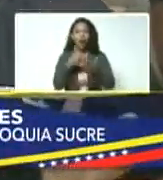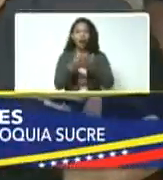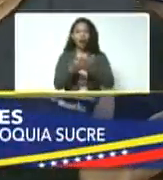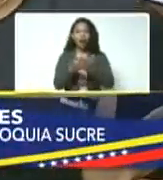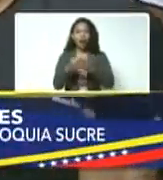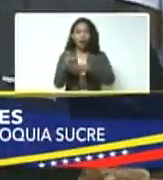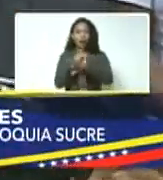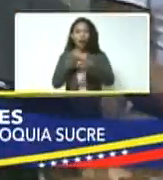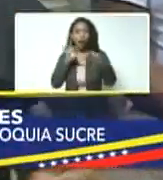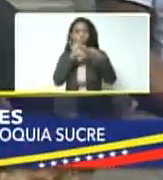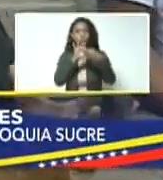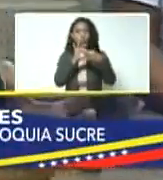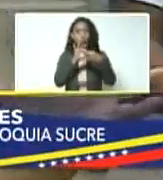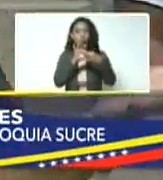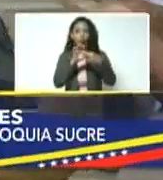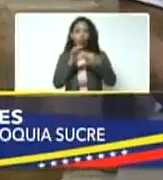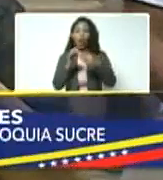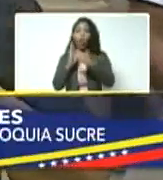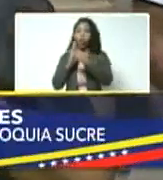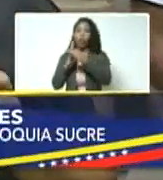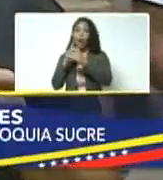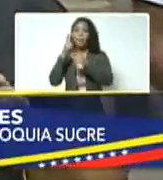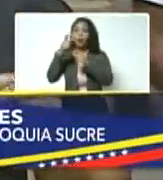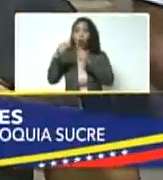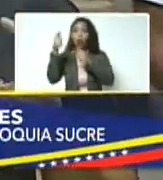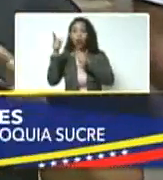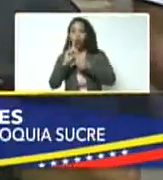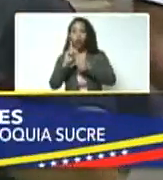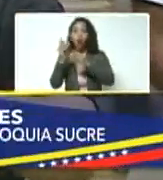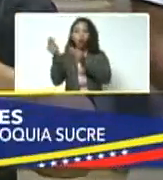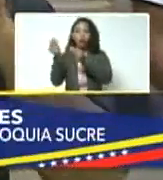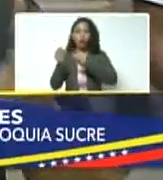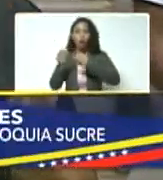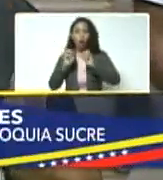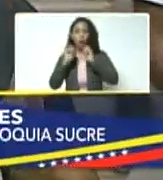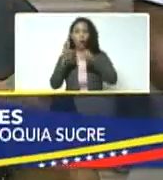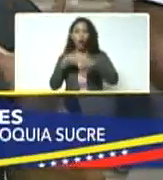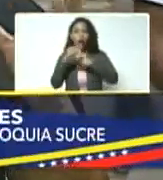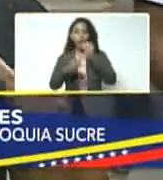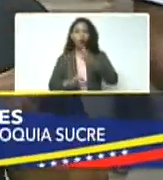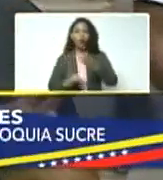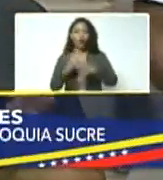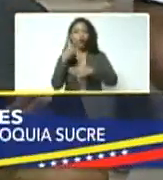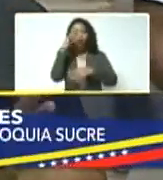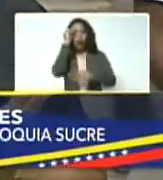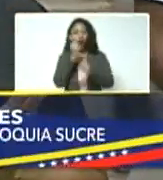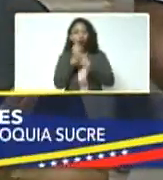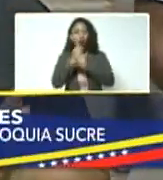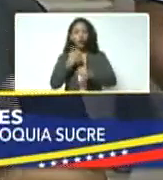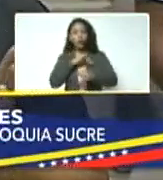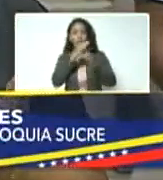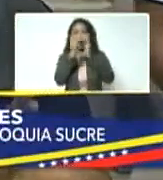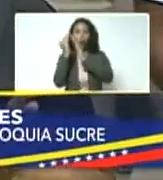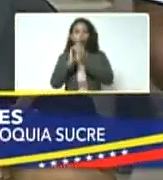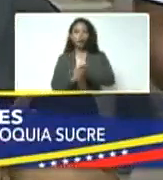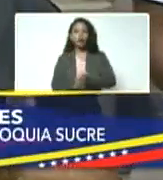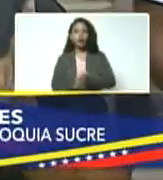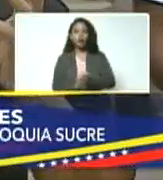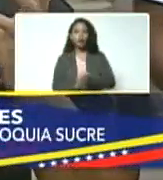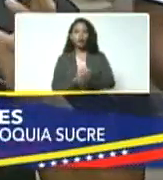sin intermediarios, y dándonos la oportunidad de crear fuentes de trabajo en nuestras comunidades.